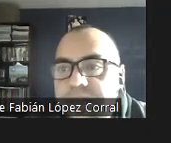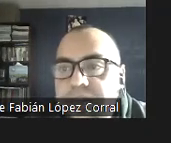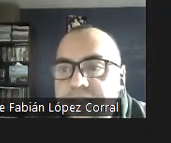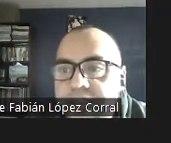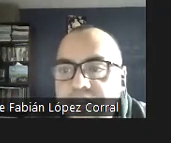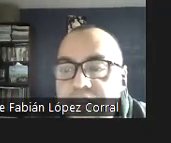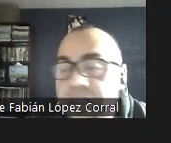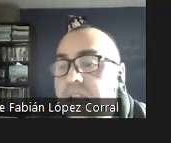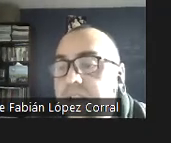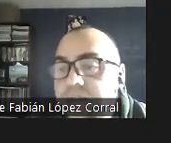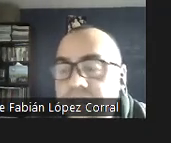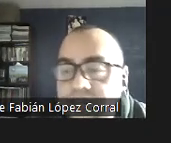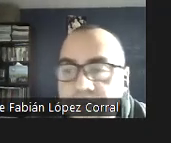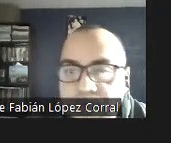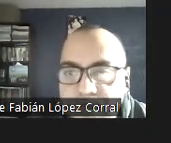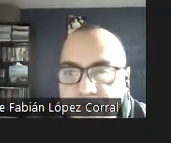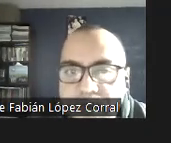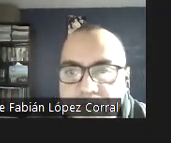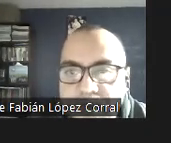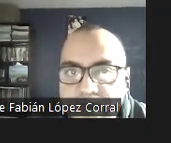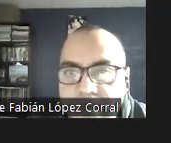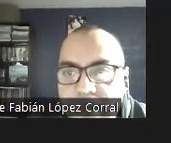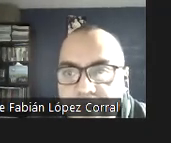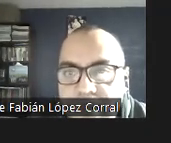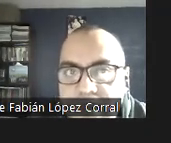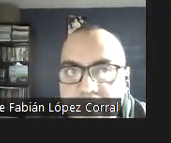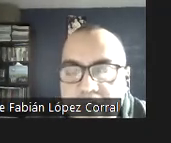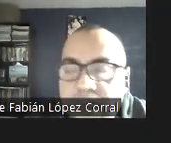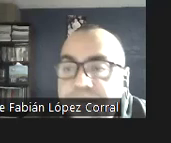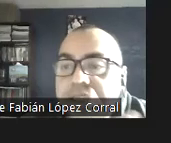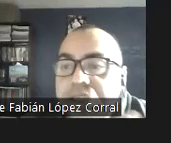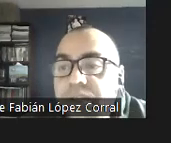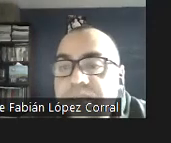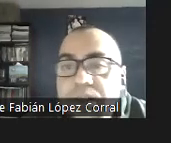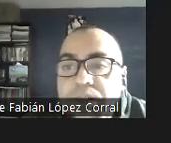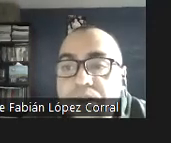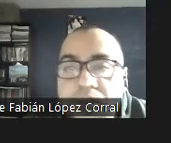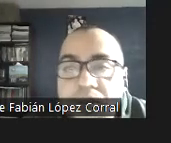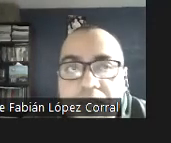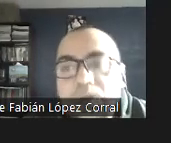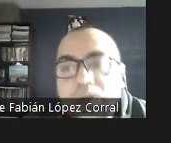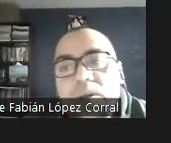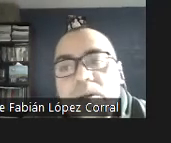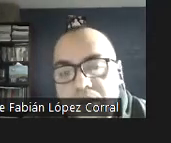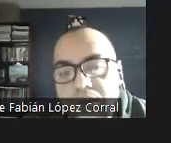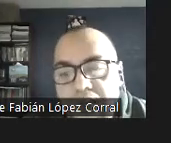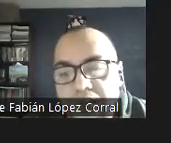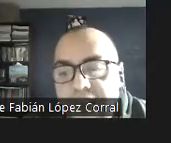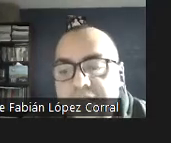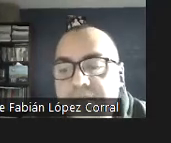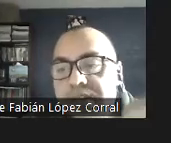cuantas reseñas de millones de años en la época de los dinosaurios no entonces después de cierto periodo geológico